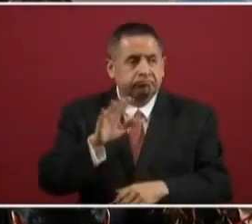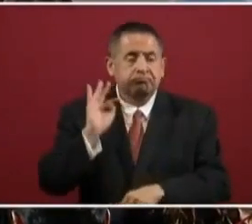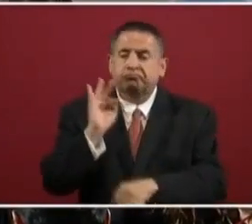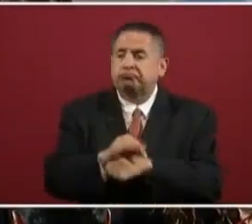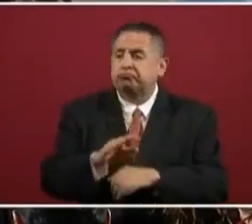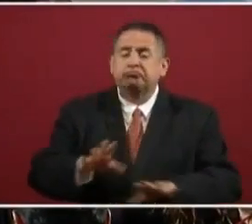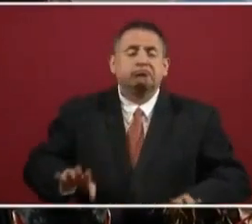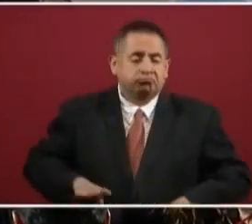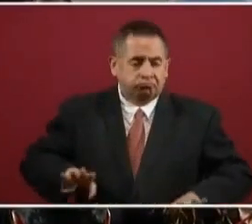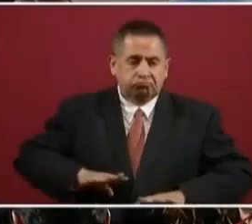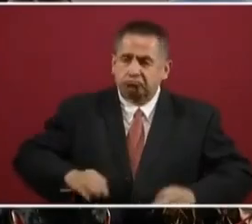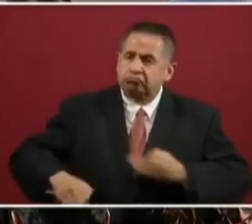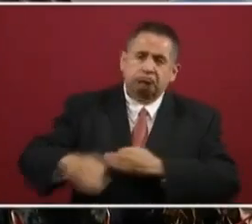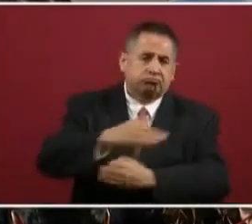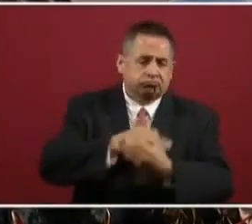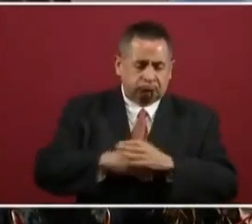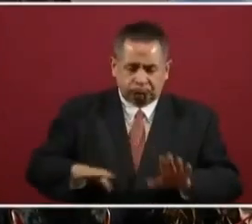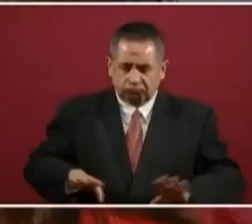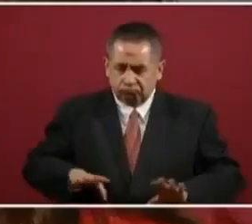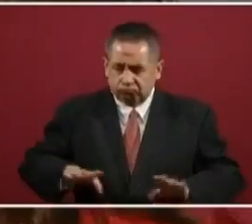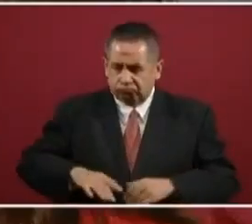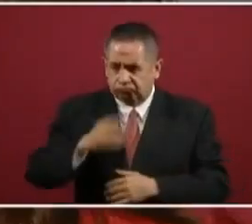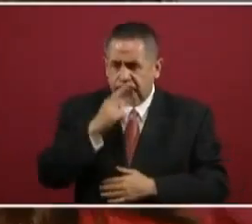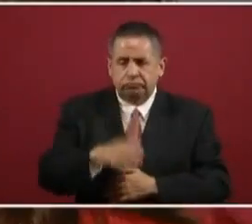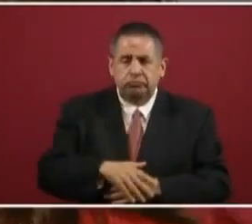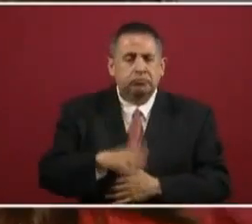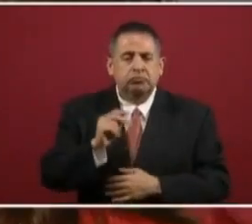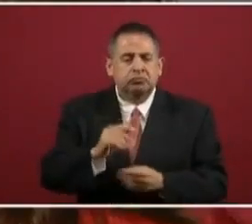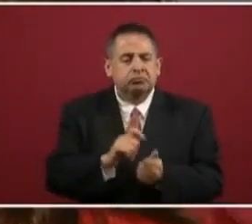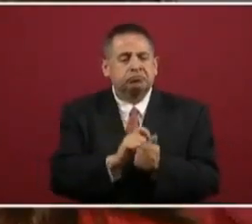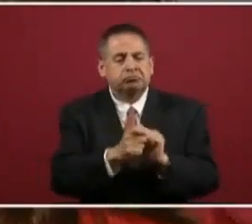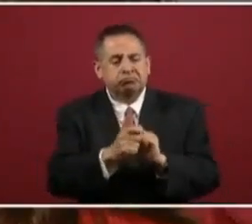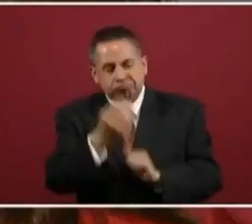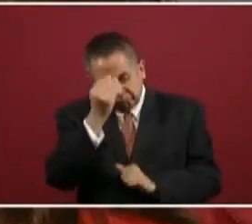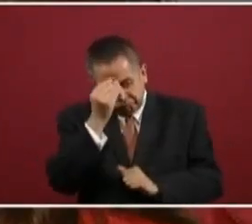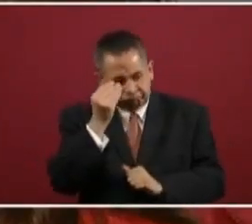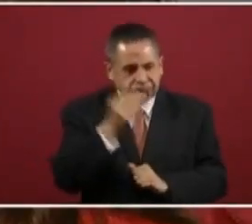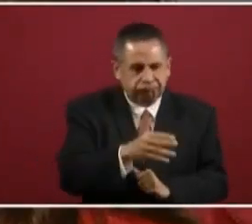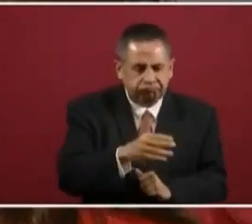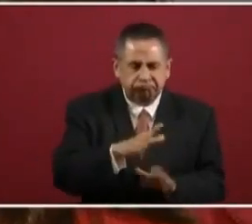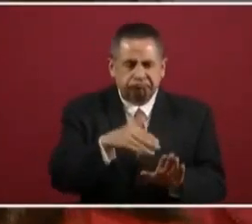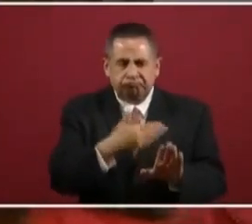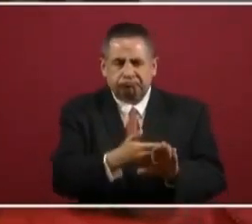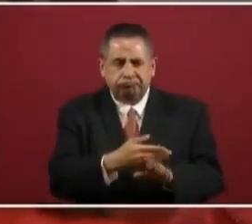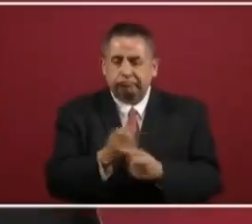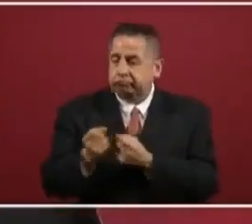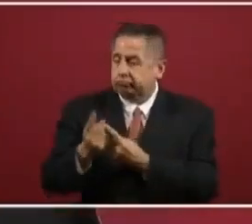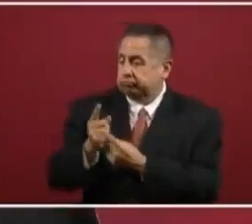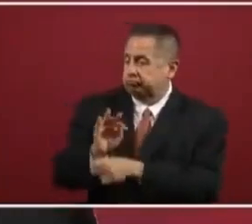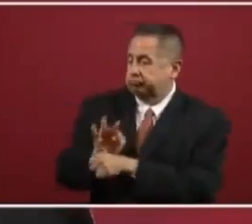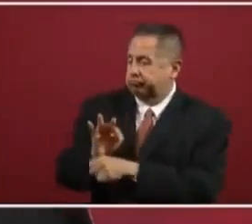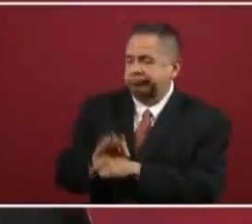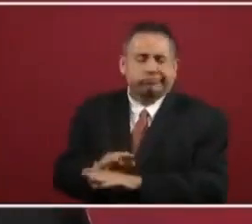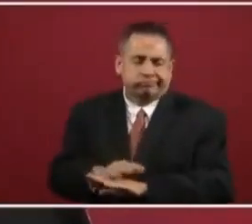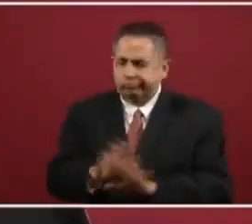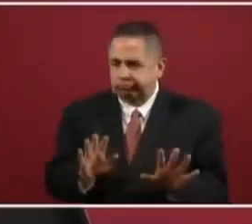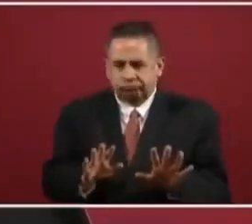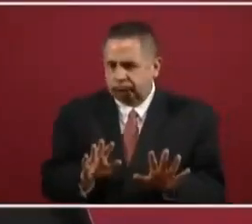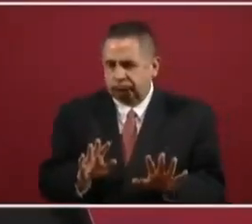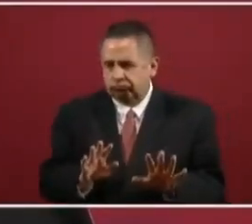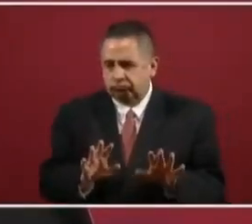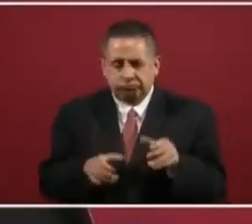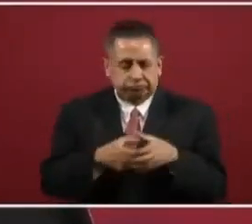de todos no es una transformación para favorecer a una